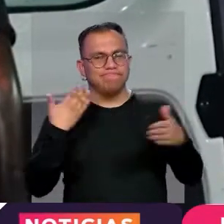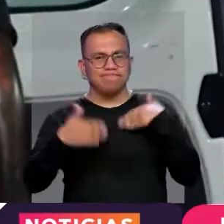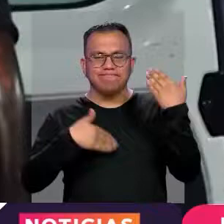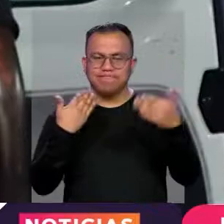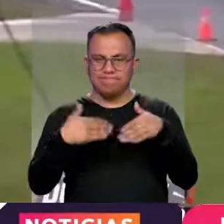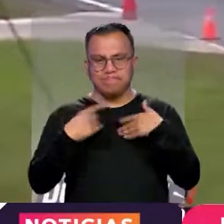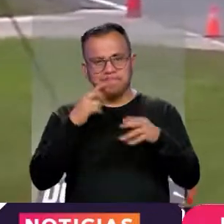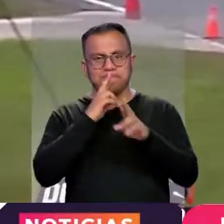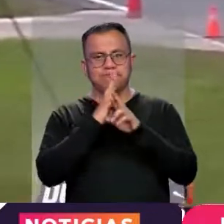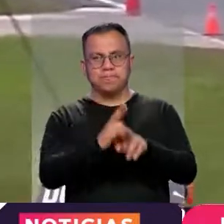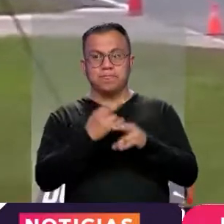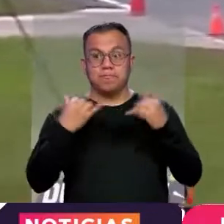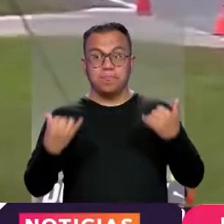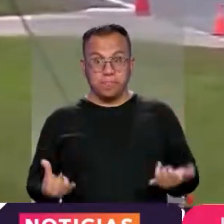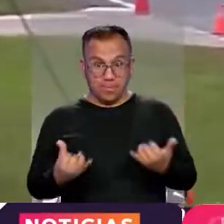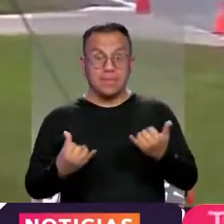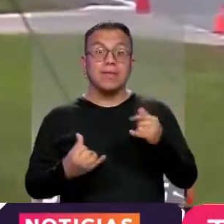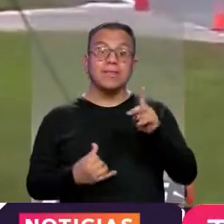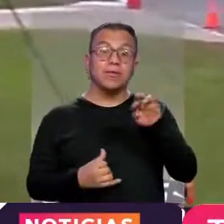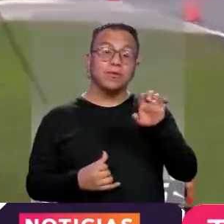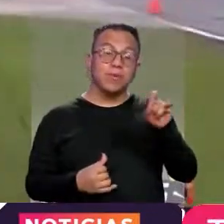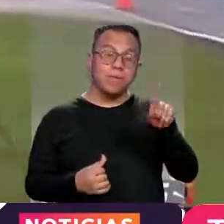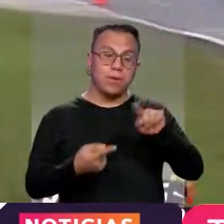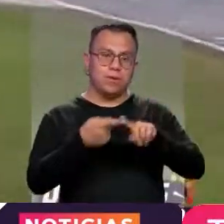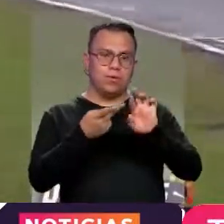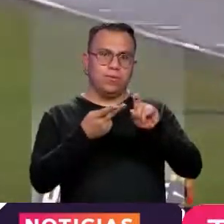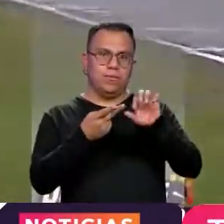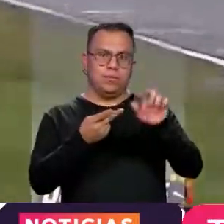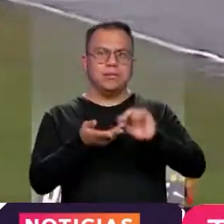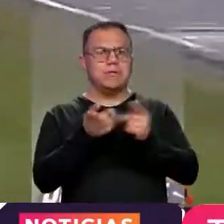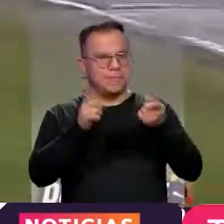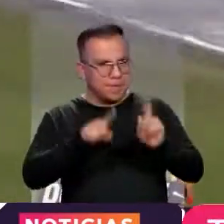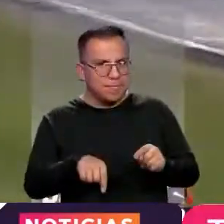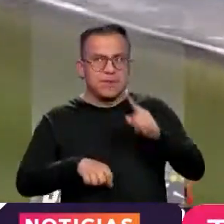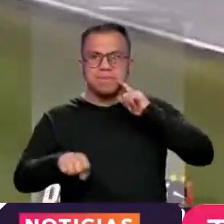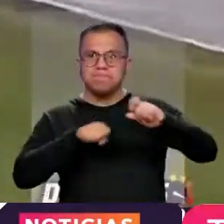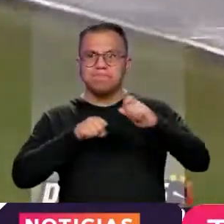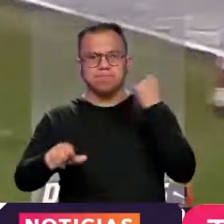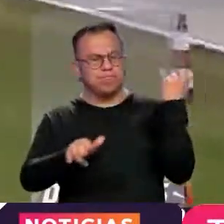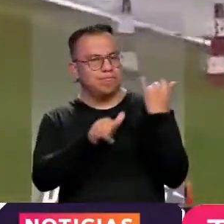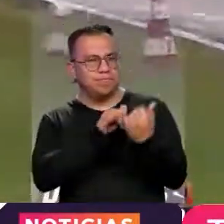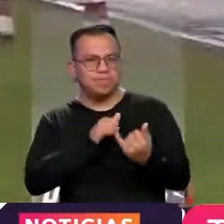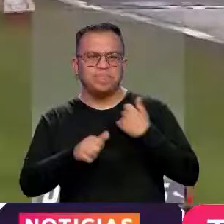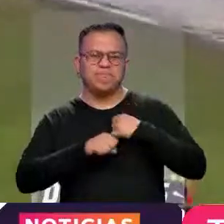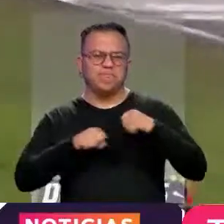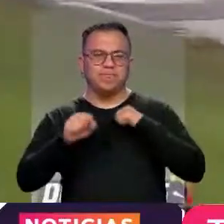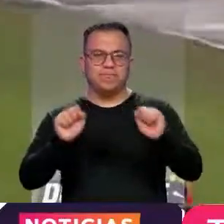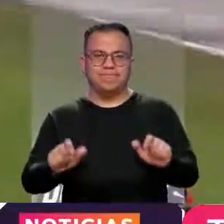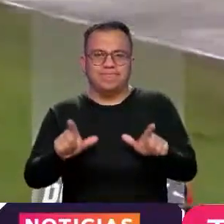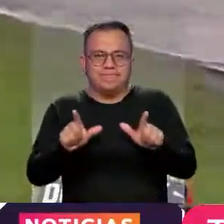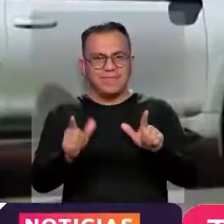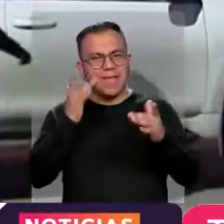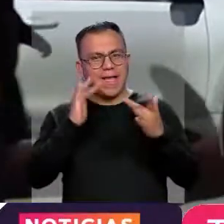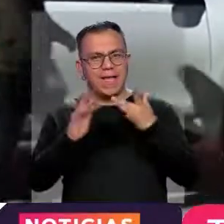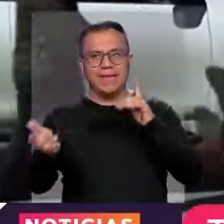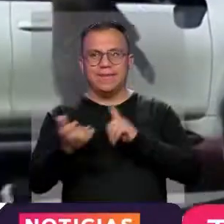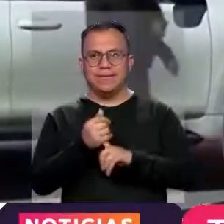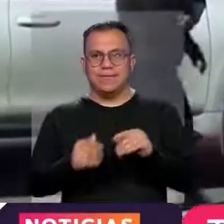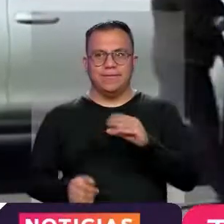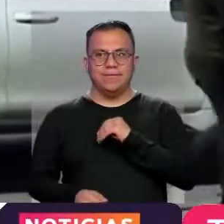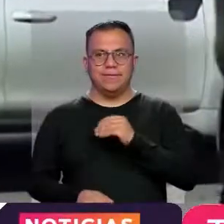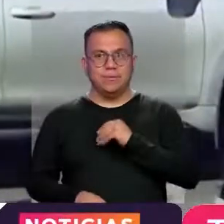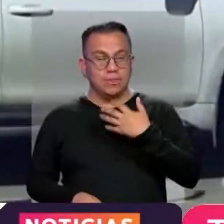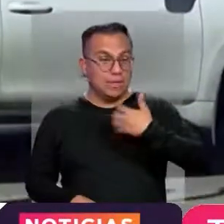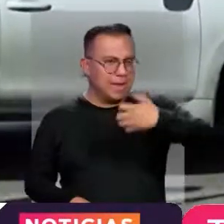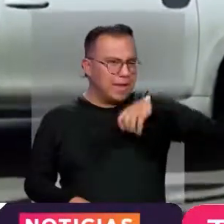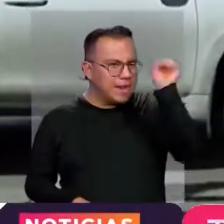con este resultado. En los turismos Juan Pablo Arenas y Alejandro Torres también llegarán a la última ronda con el título en el bolsillo. Un año maravilloso,